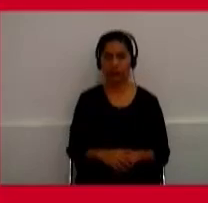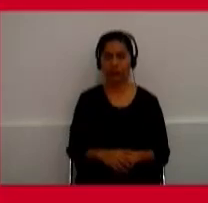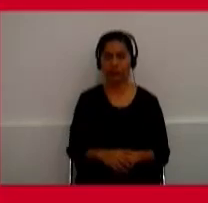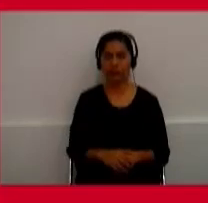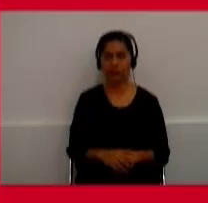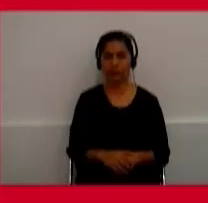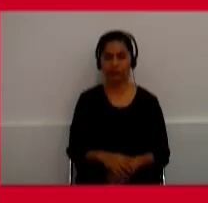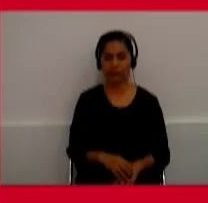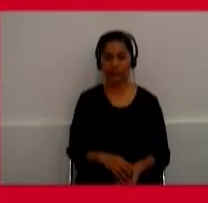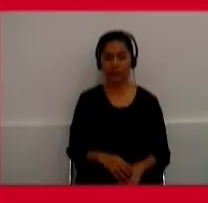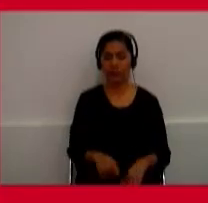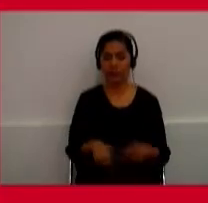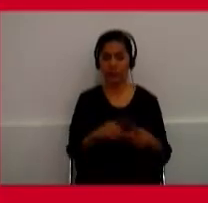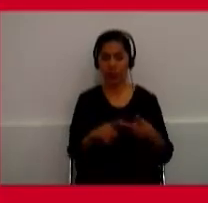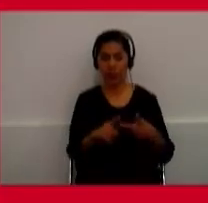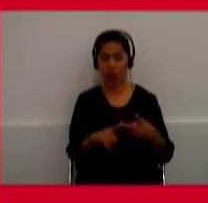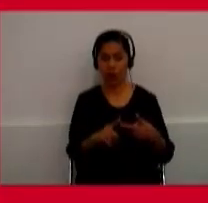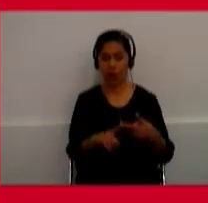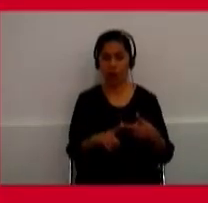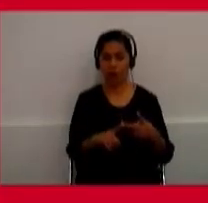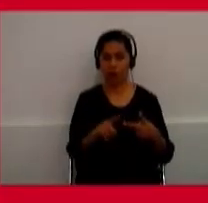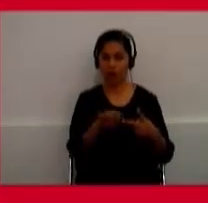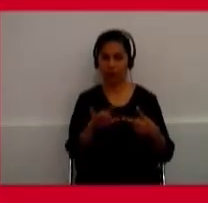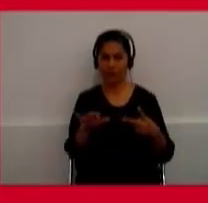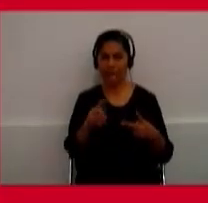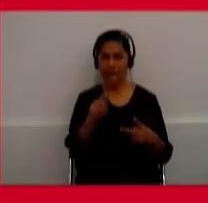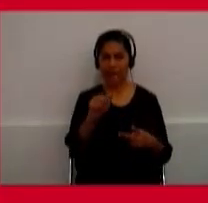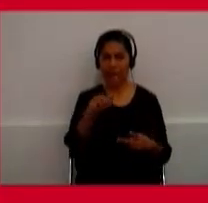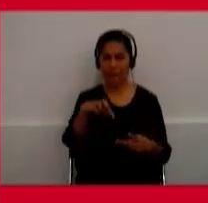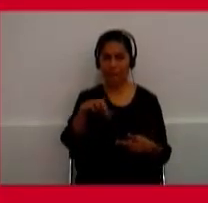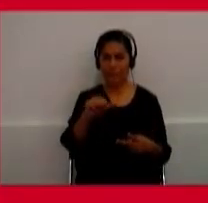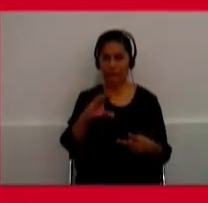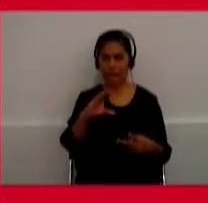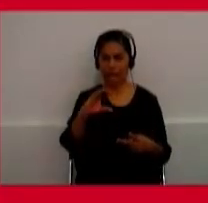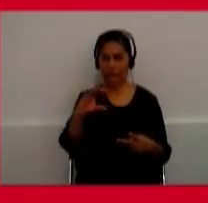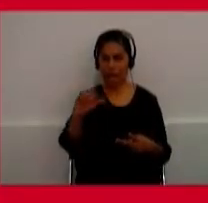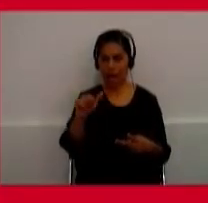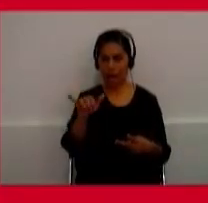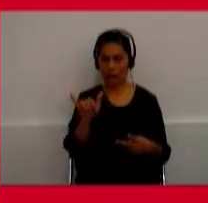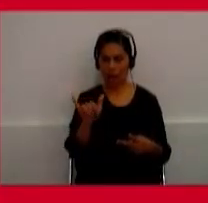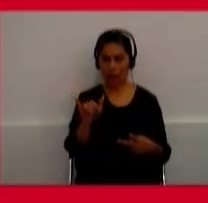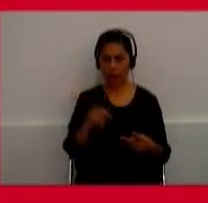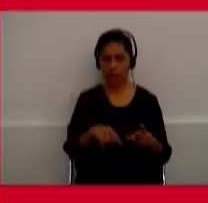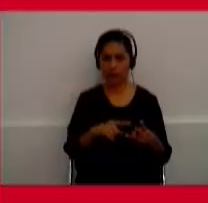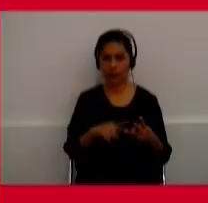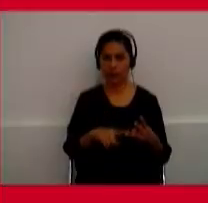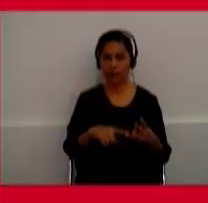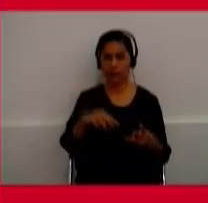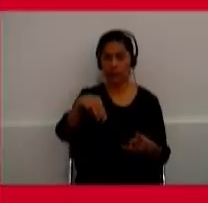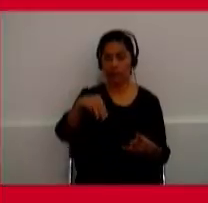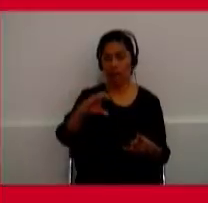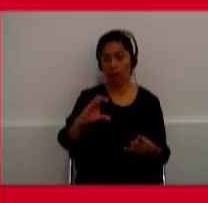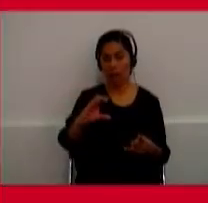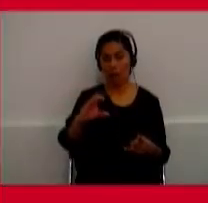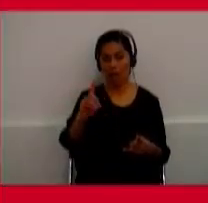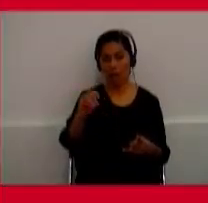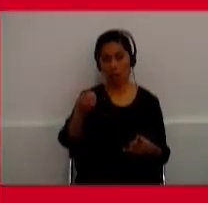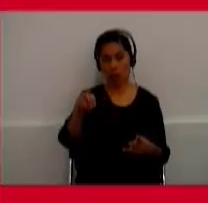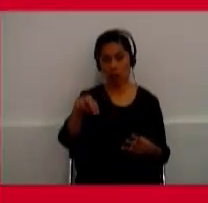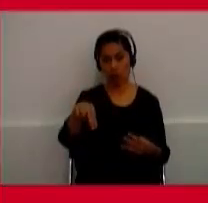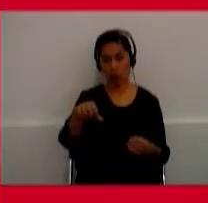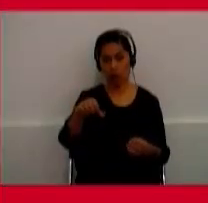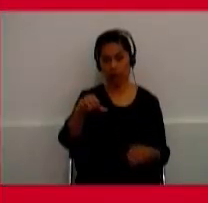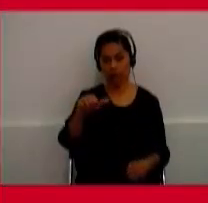y planificación, compañía minera Antapacay. McDonald Mandaza, ingeniero senior, Amon